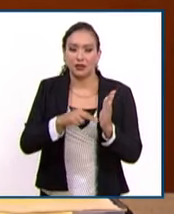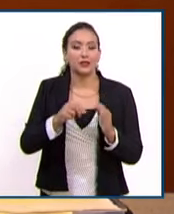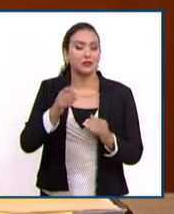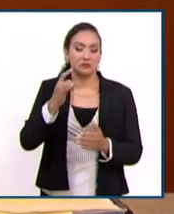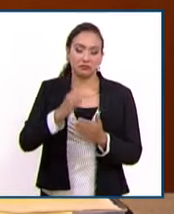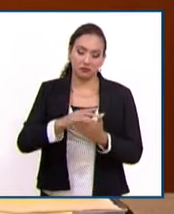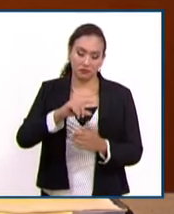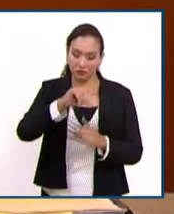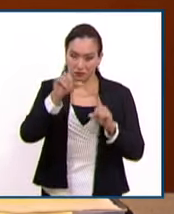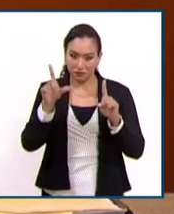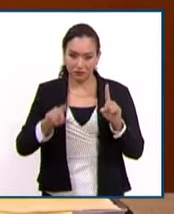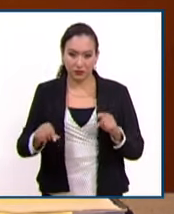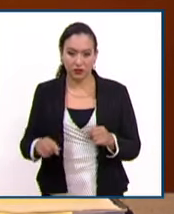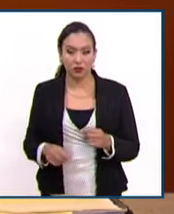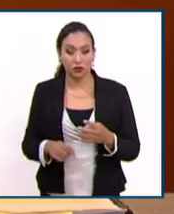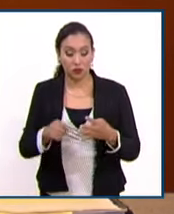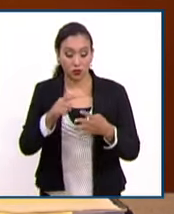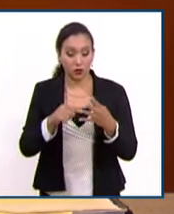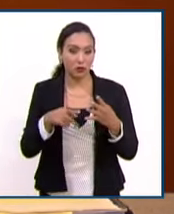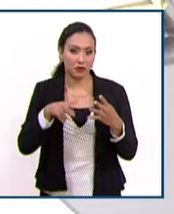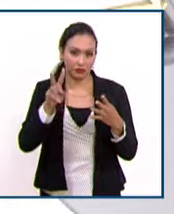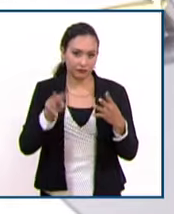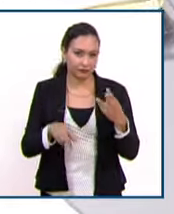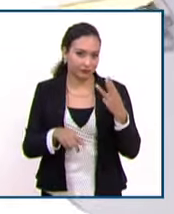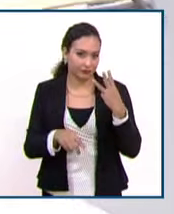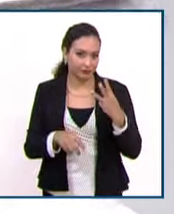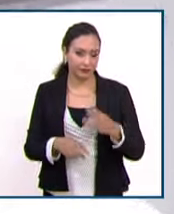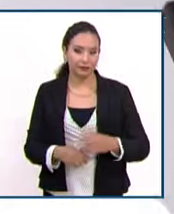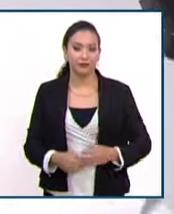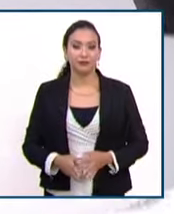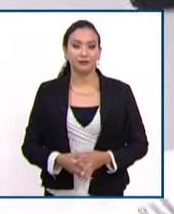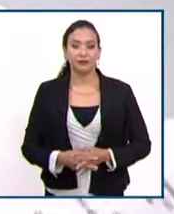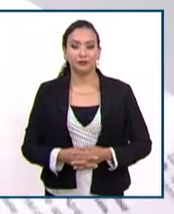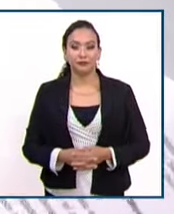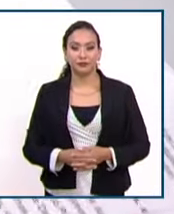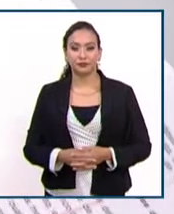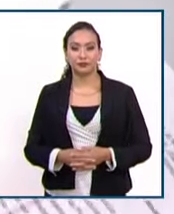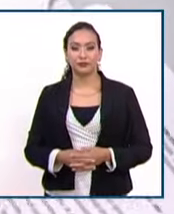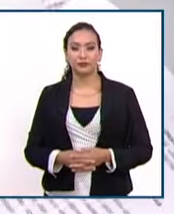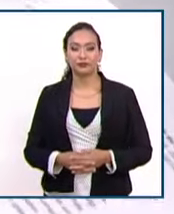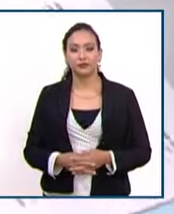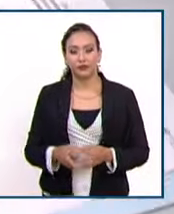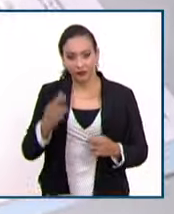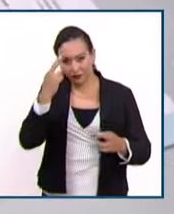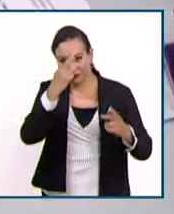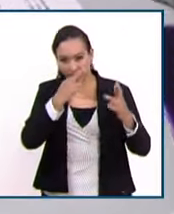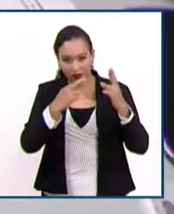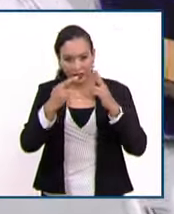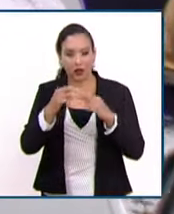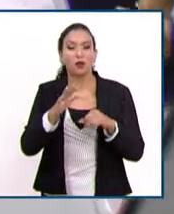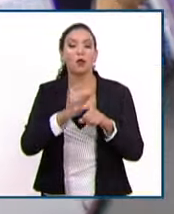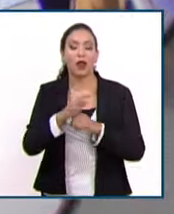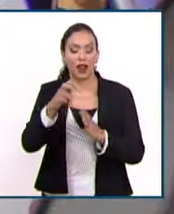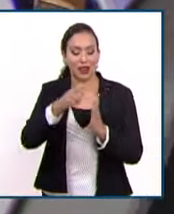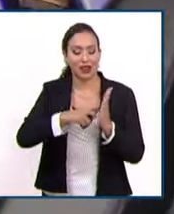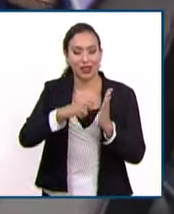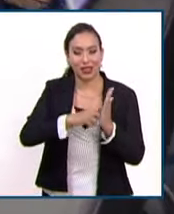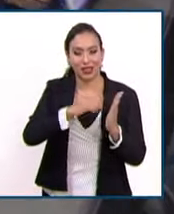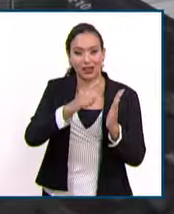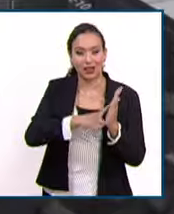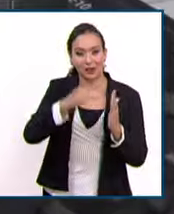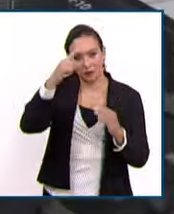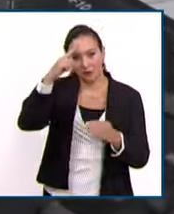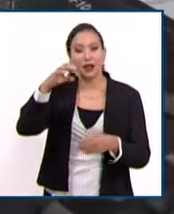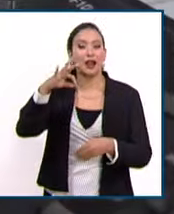federal. 4, que en realidad son 3. Mencionó como ejemplo las impugnaciones al paquete de reformas